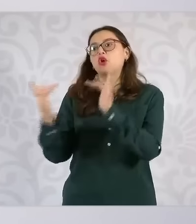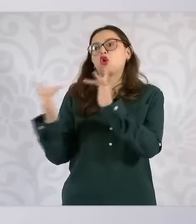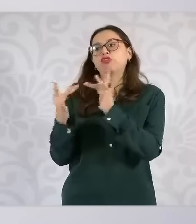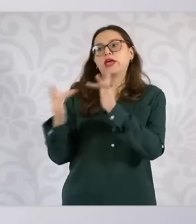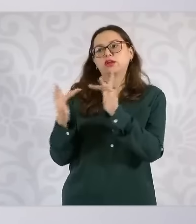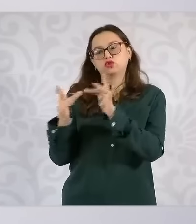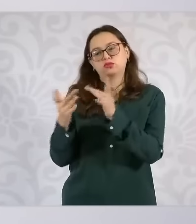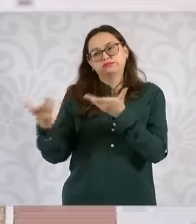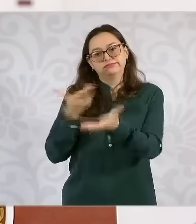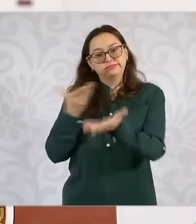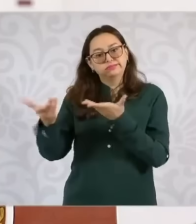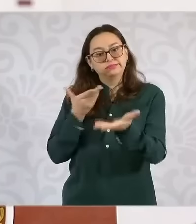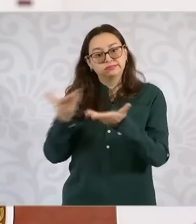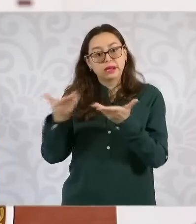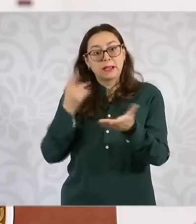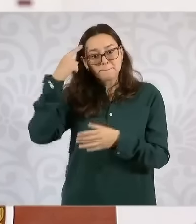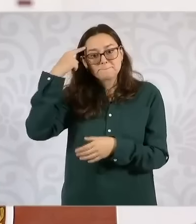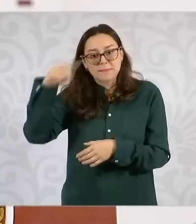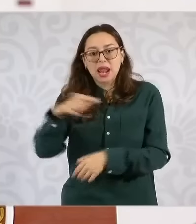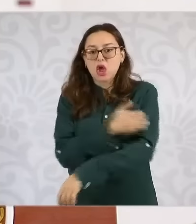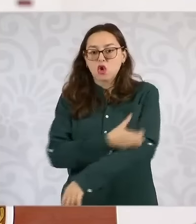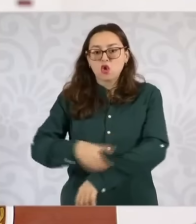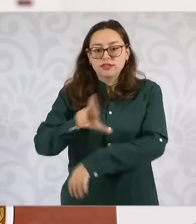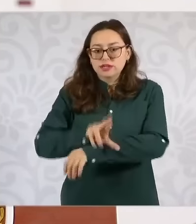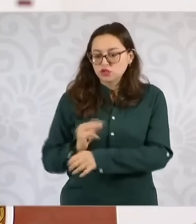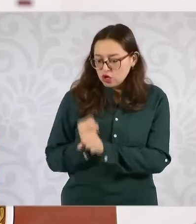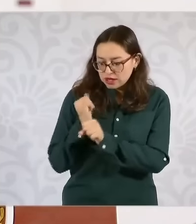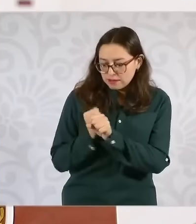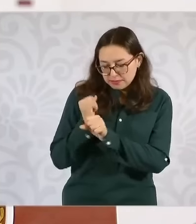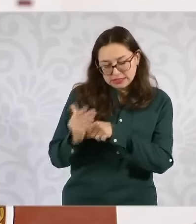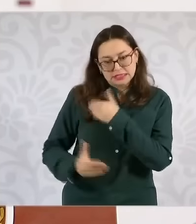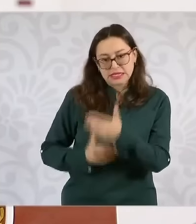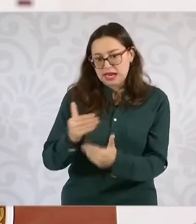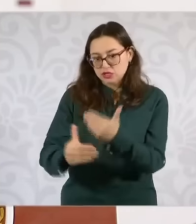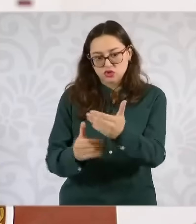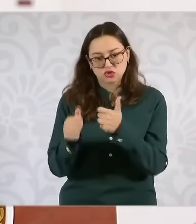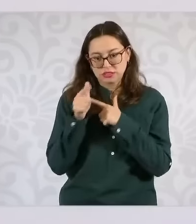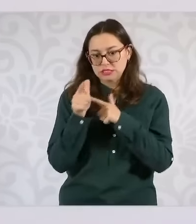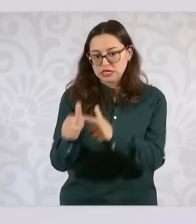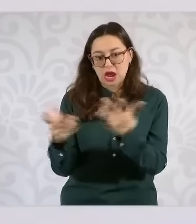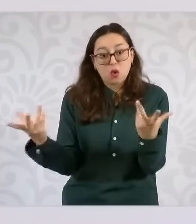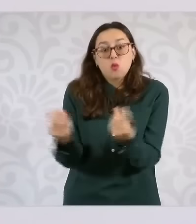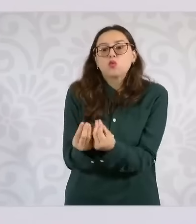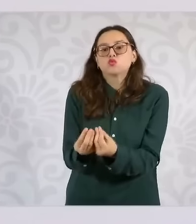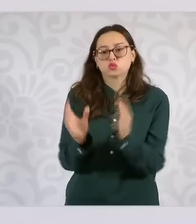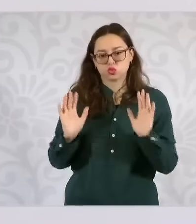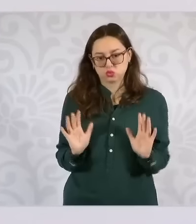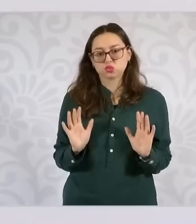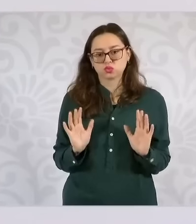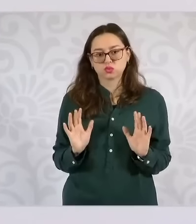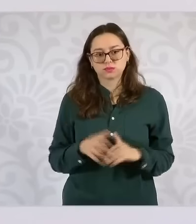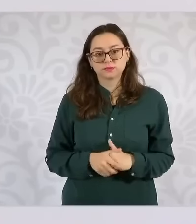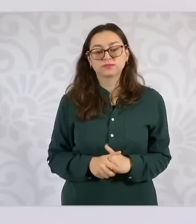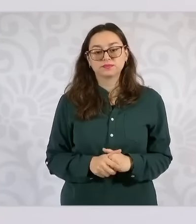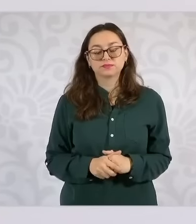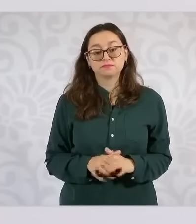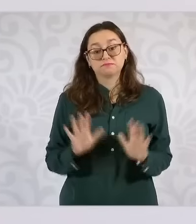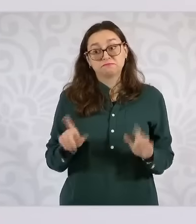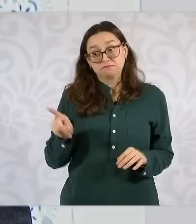Fiscalía Estatal para que no se vaya a romper la investigación y en todo caso que se coadyuve, como opinión, ya